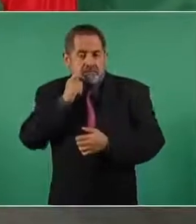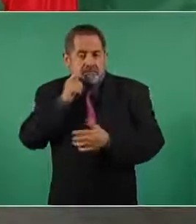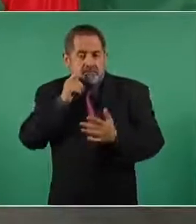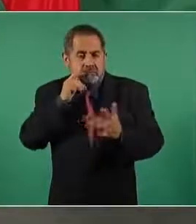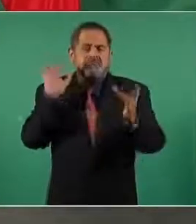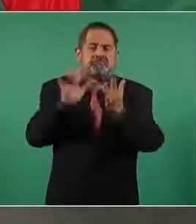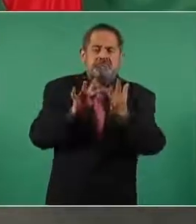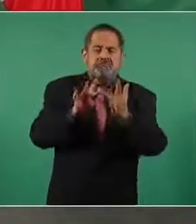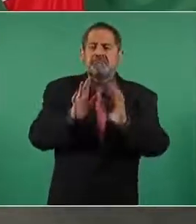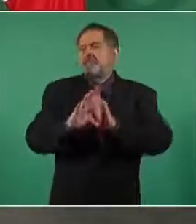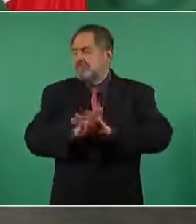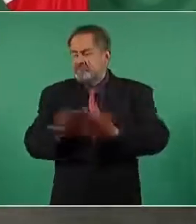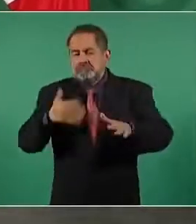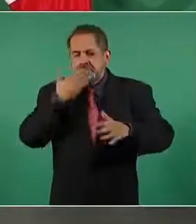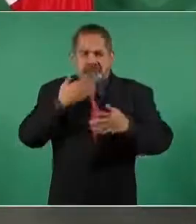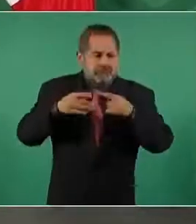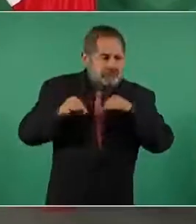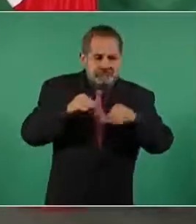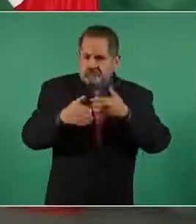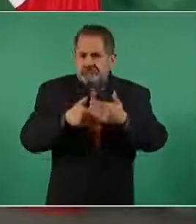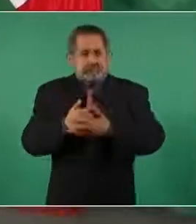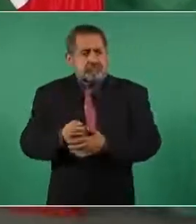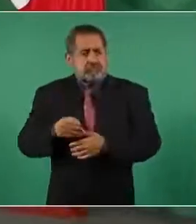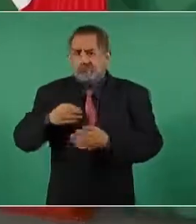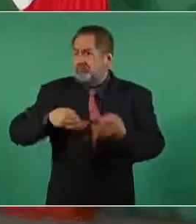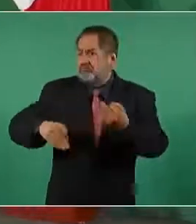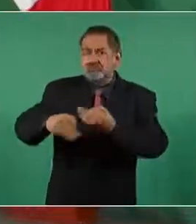lo logramos. Y ahí estaba